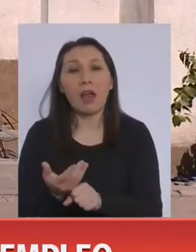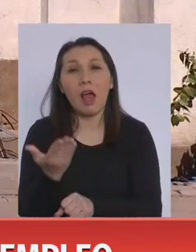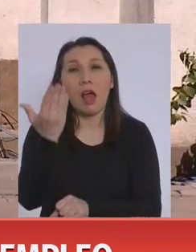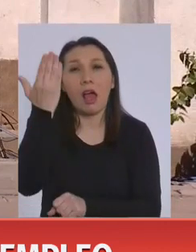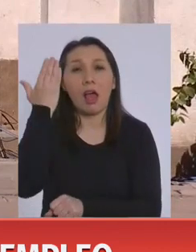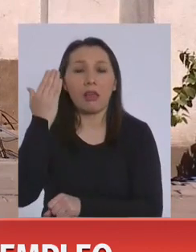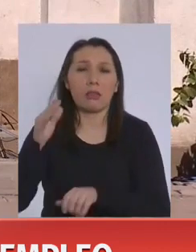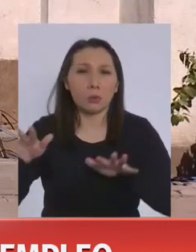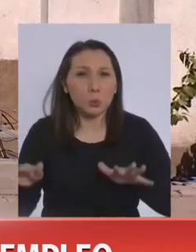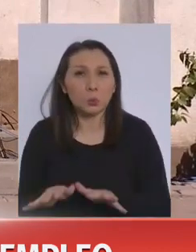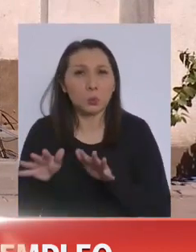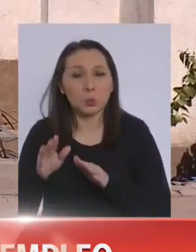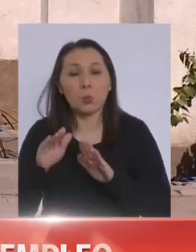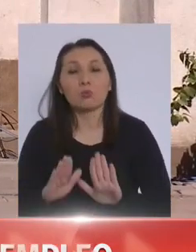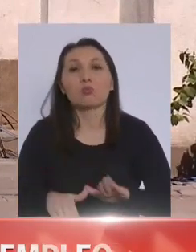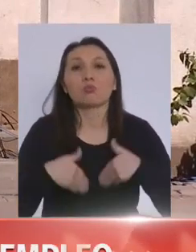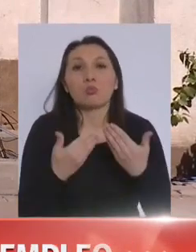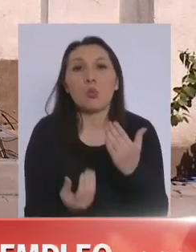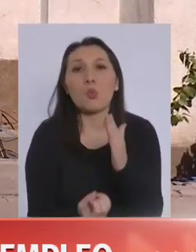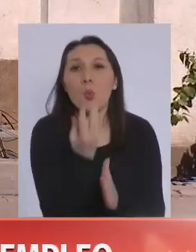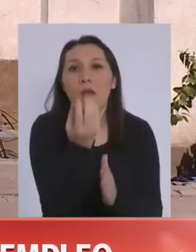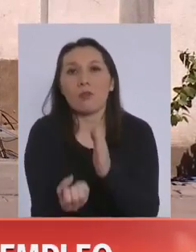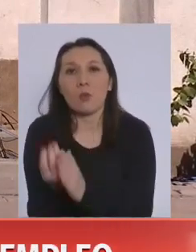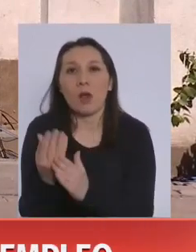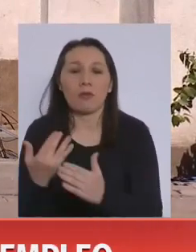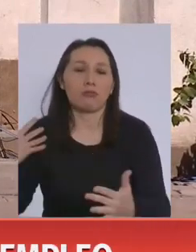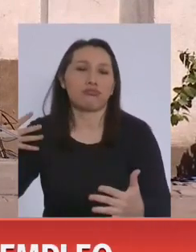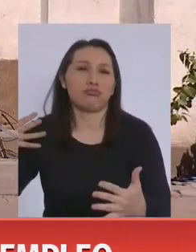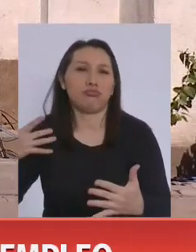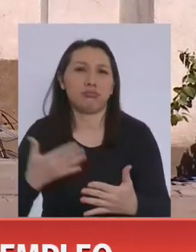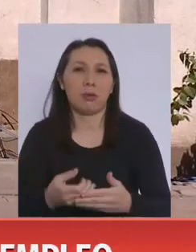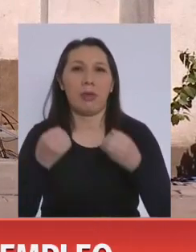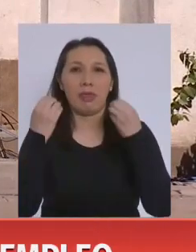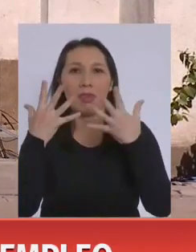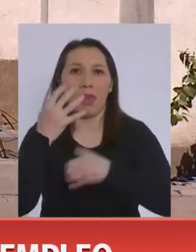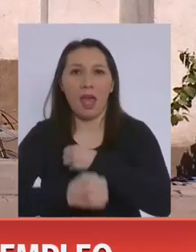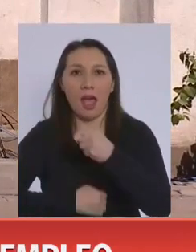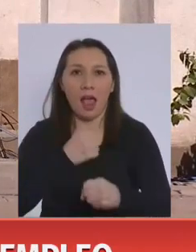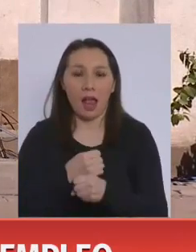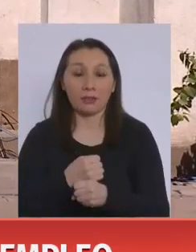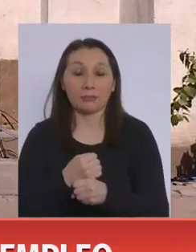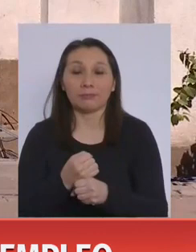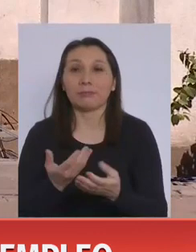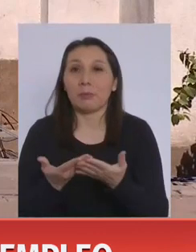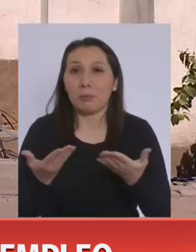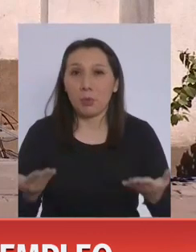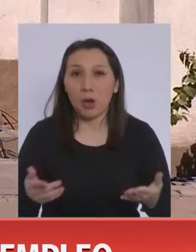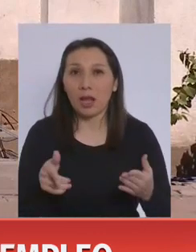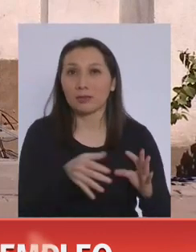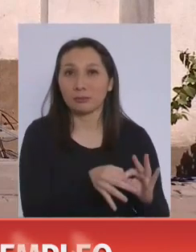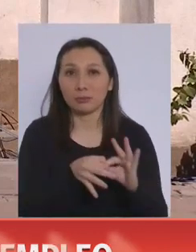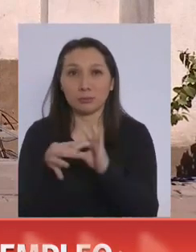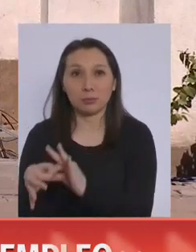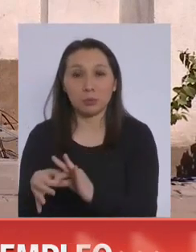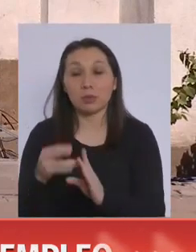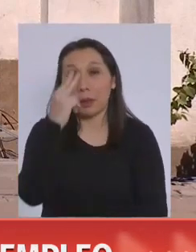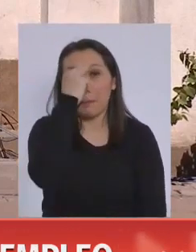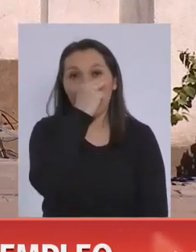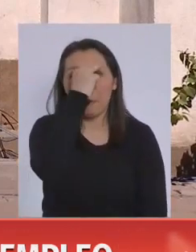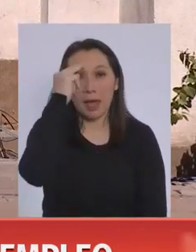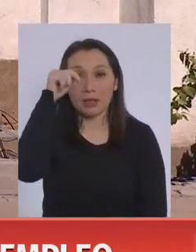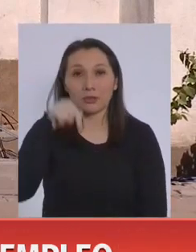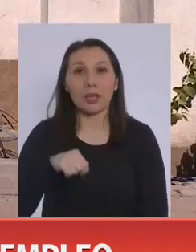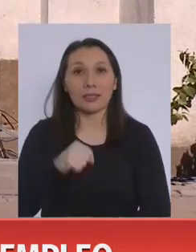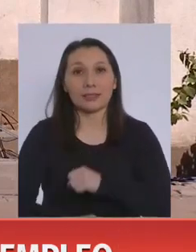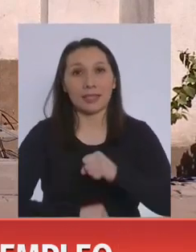tanto esfuerzo habíamos creado en los últimos 10 años. Por estas razones, en marzo de este